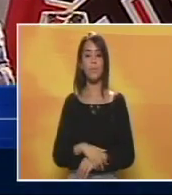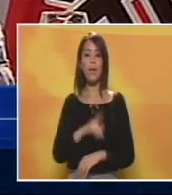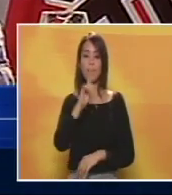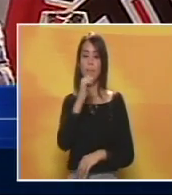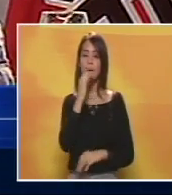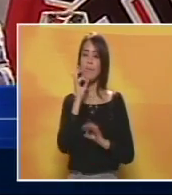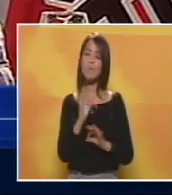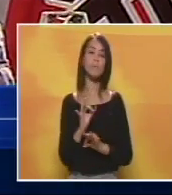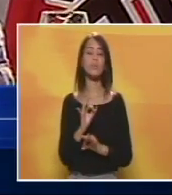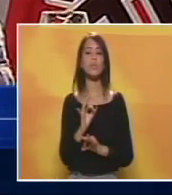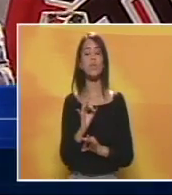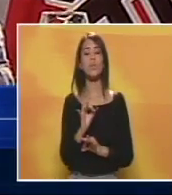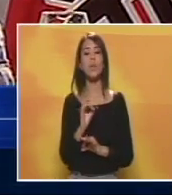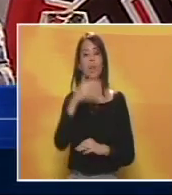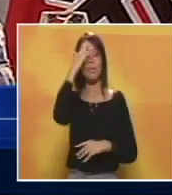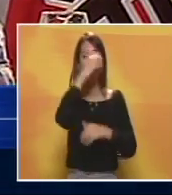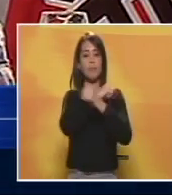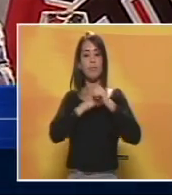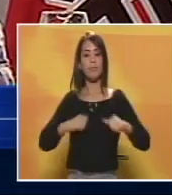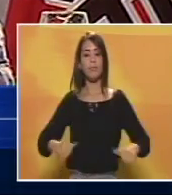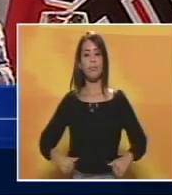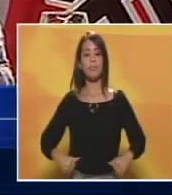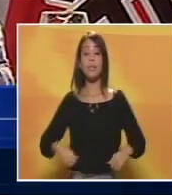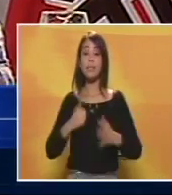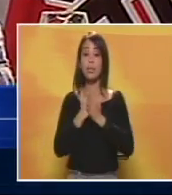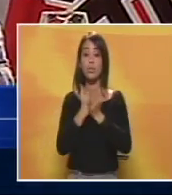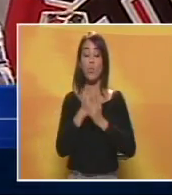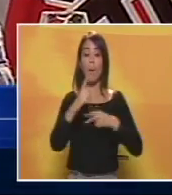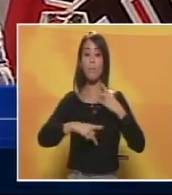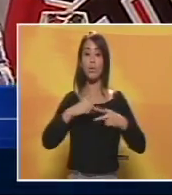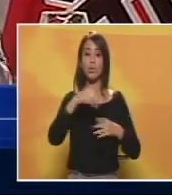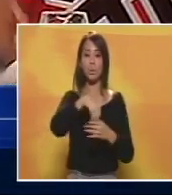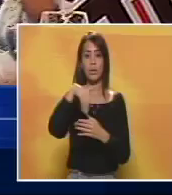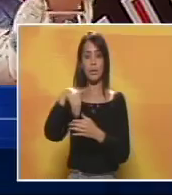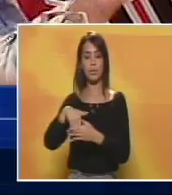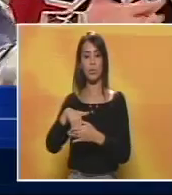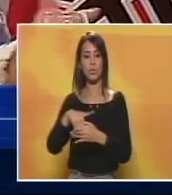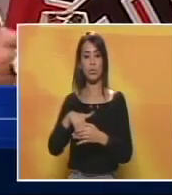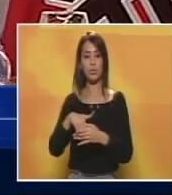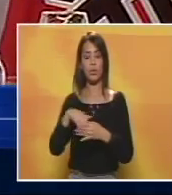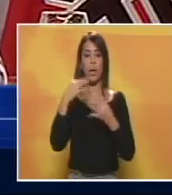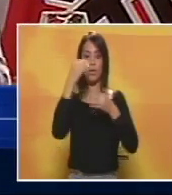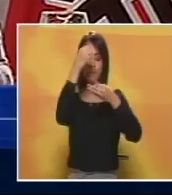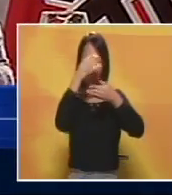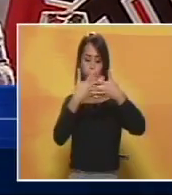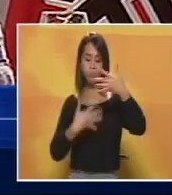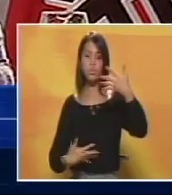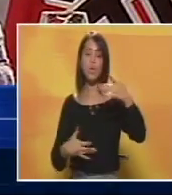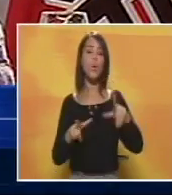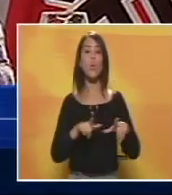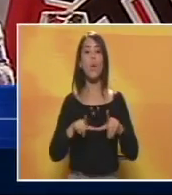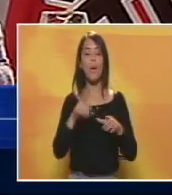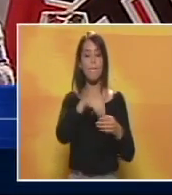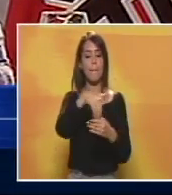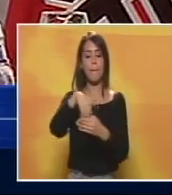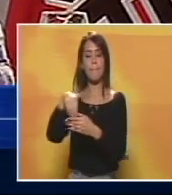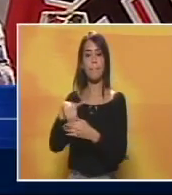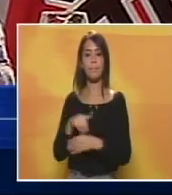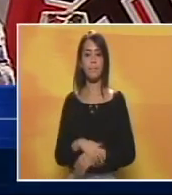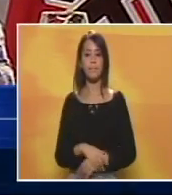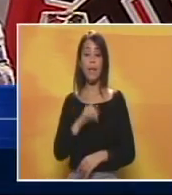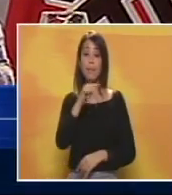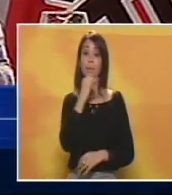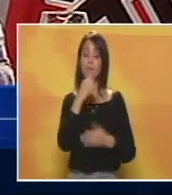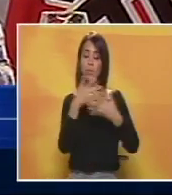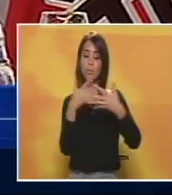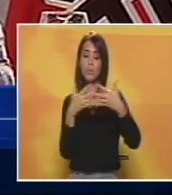las actividades de los efectivos militares que colaboran en el proceso electoral en un afiche en todos los centros de votación. Tenemos la